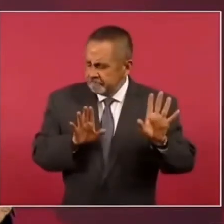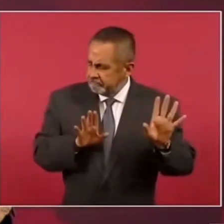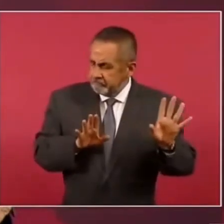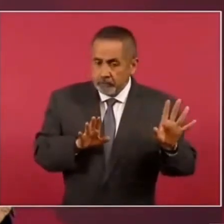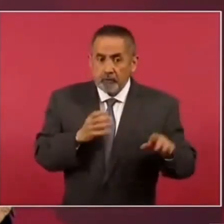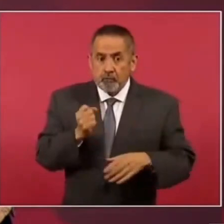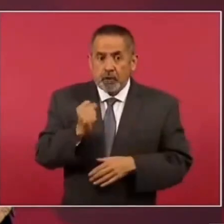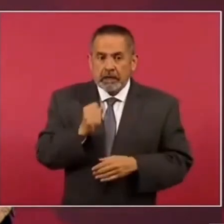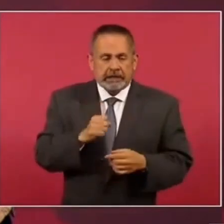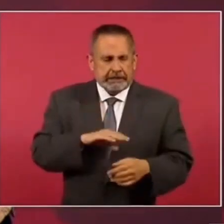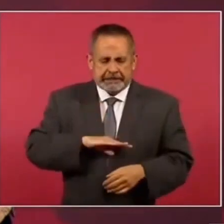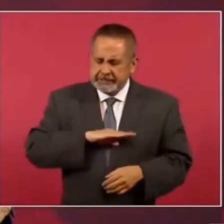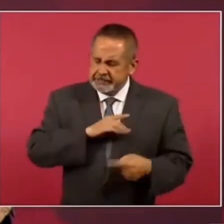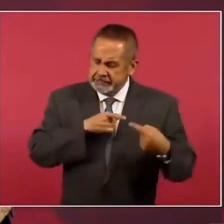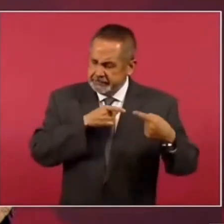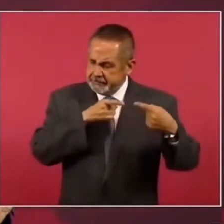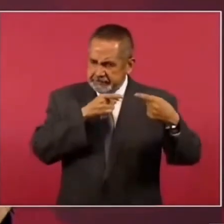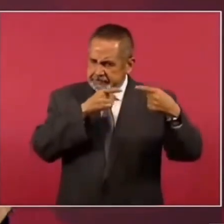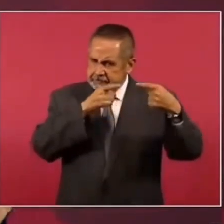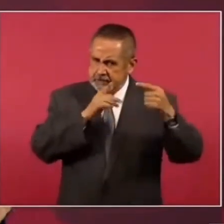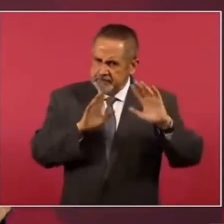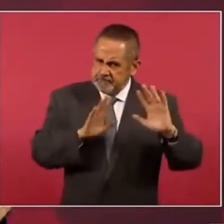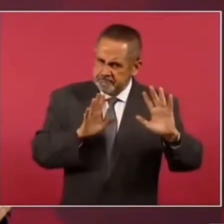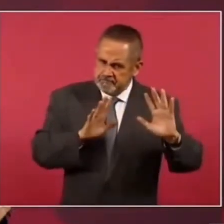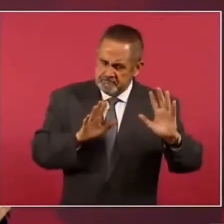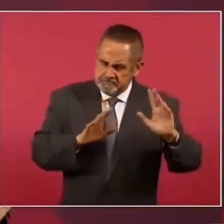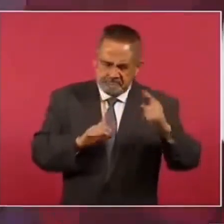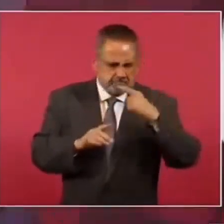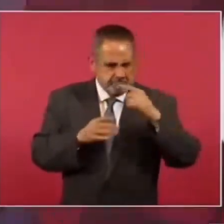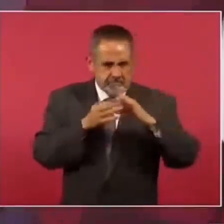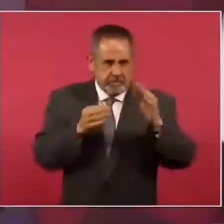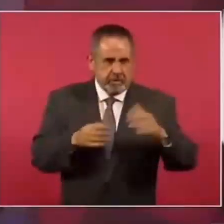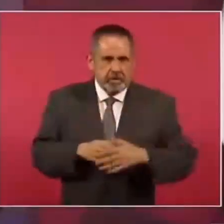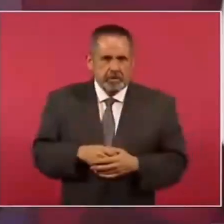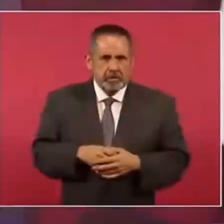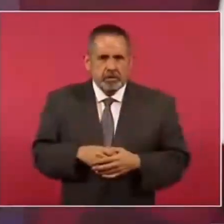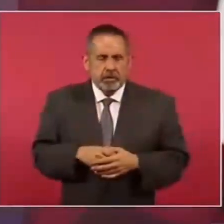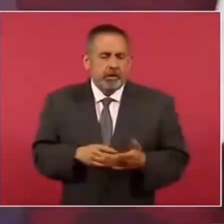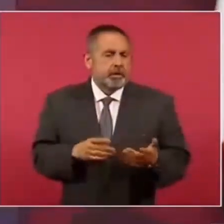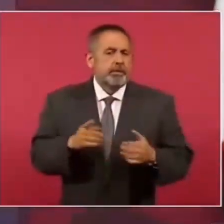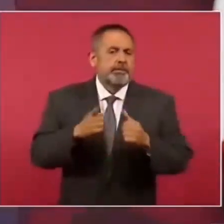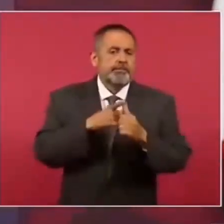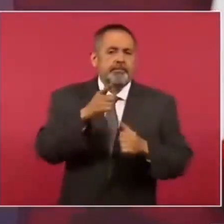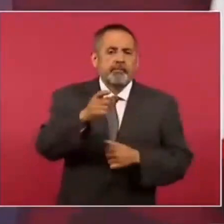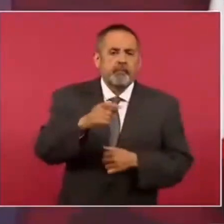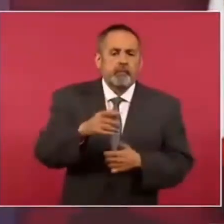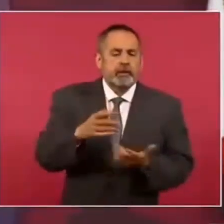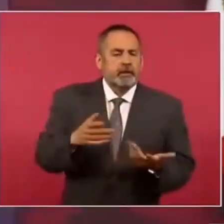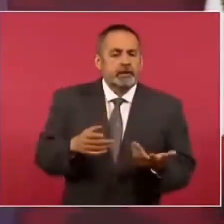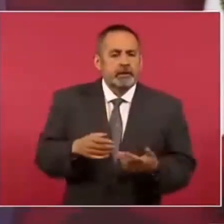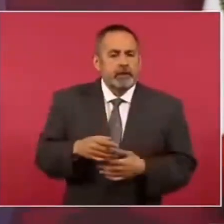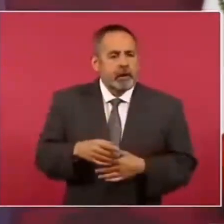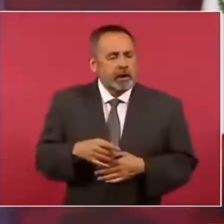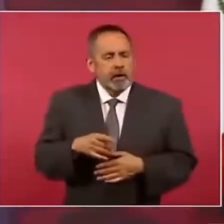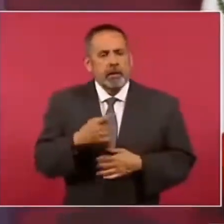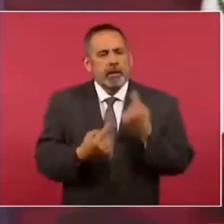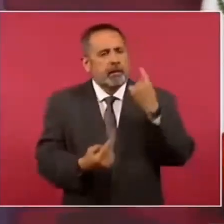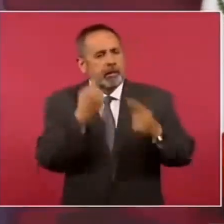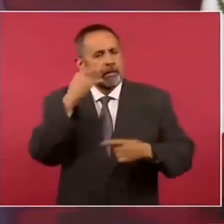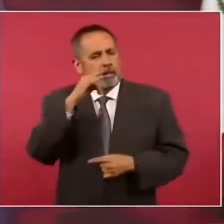muy fuertes. Primero porque es una ofensa que una empresa se